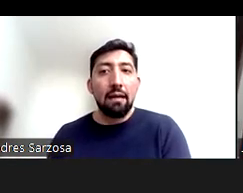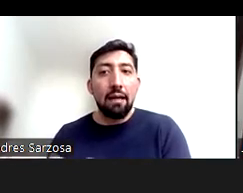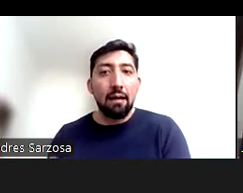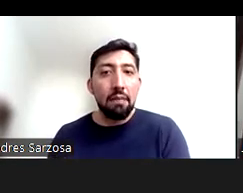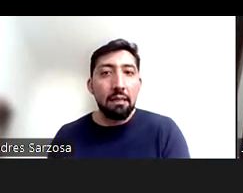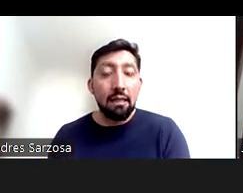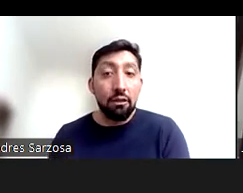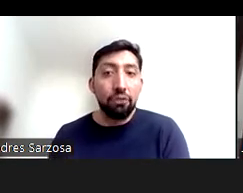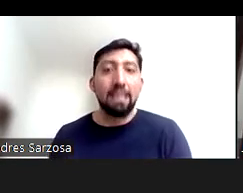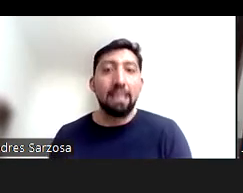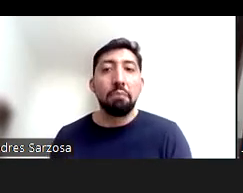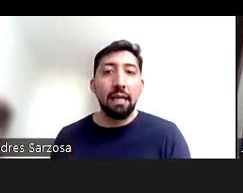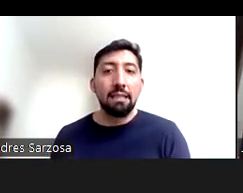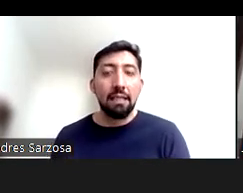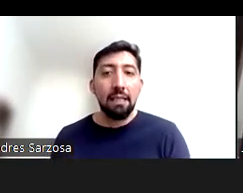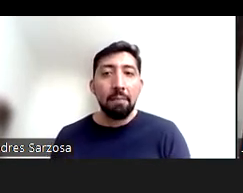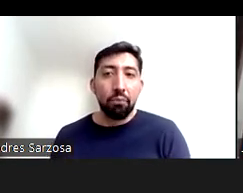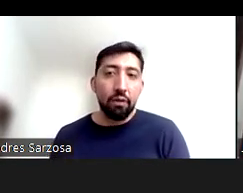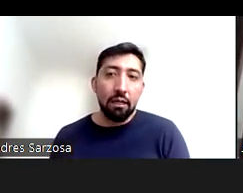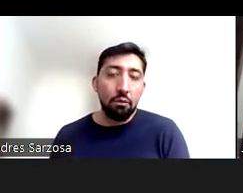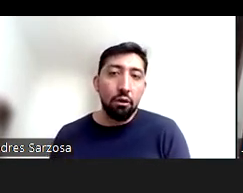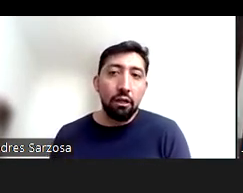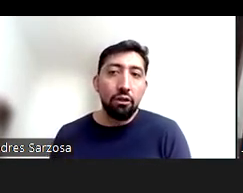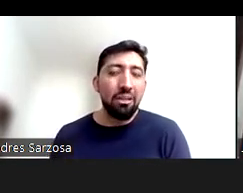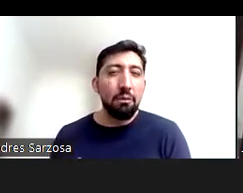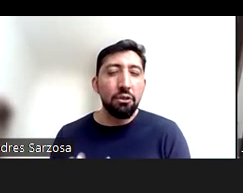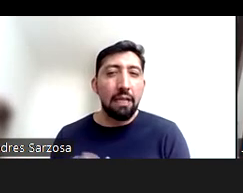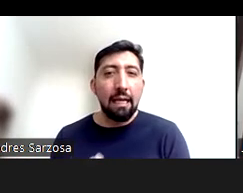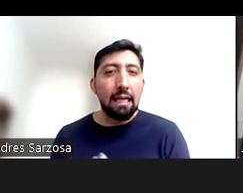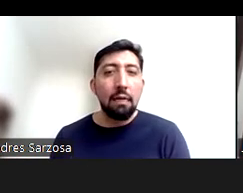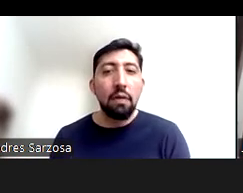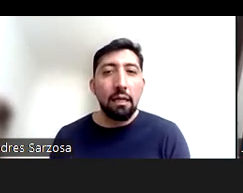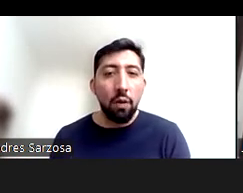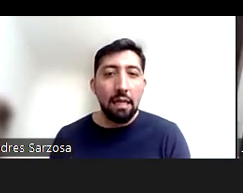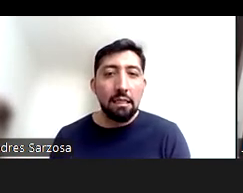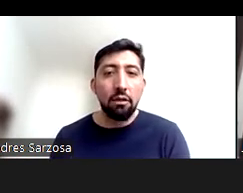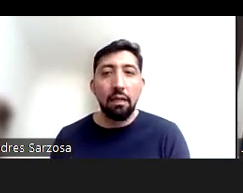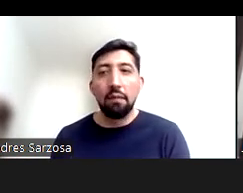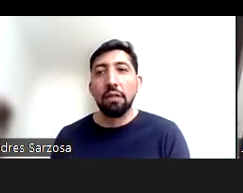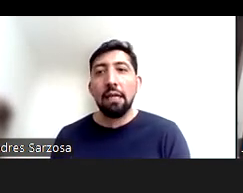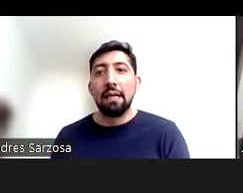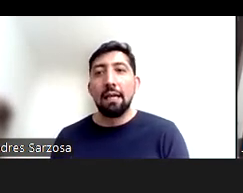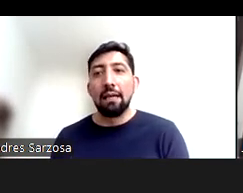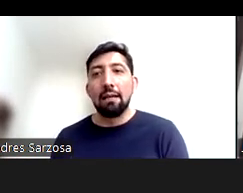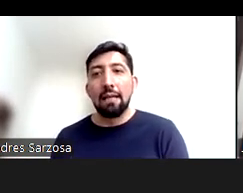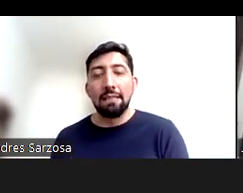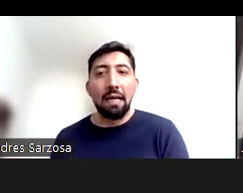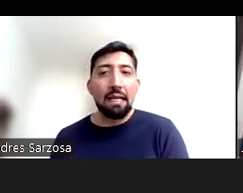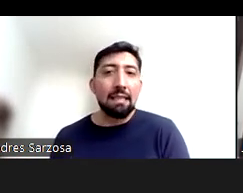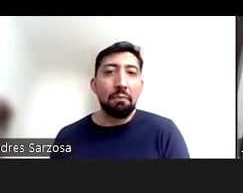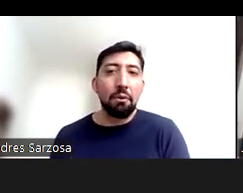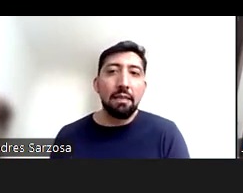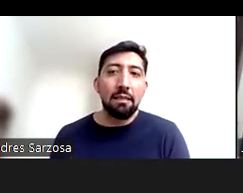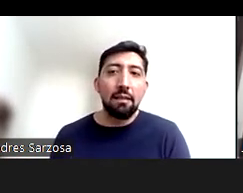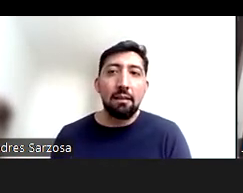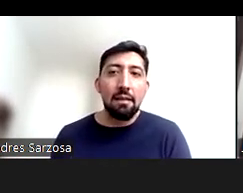comunicar claramente y con transparencia. Porque, como lo digo, no queremos caer en un greenwashing, no queremos que las marcas